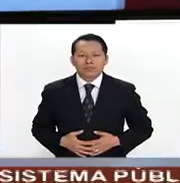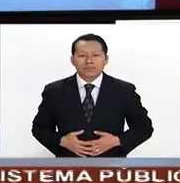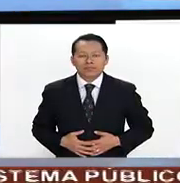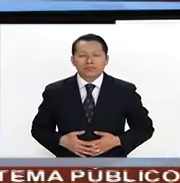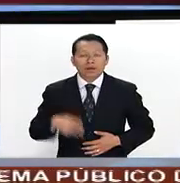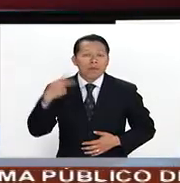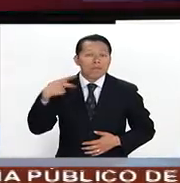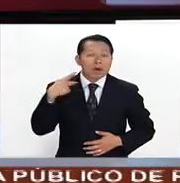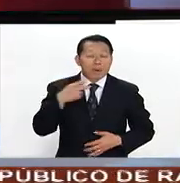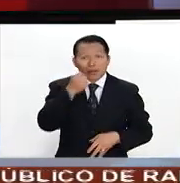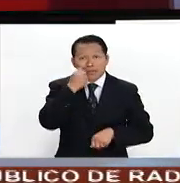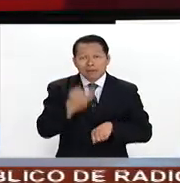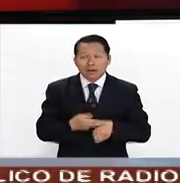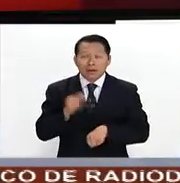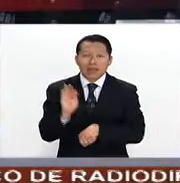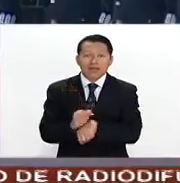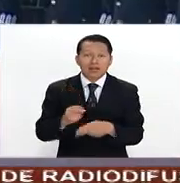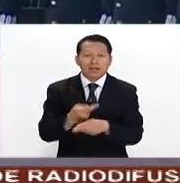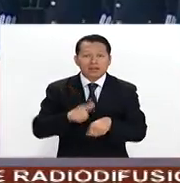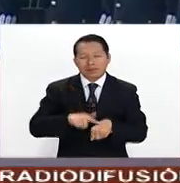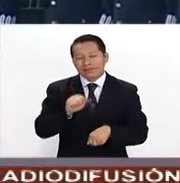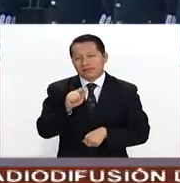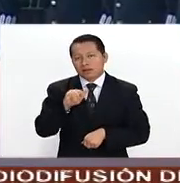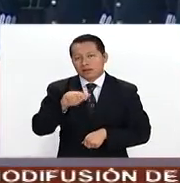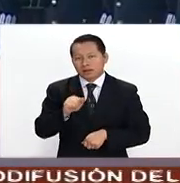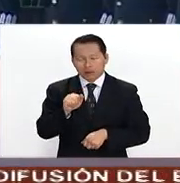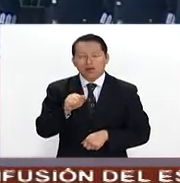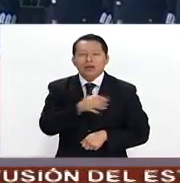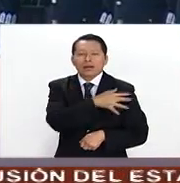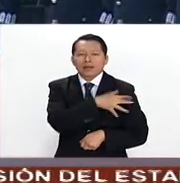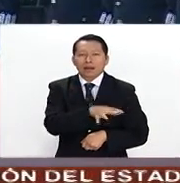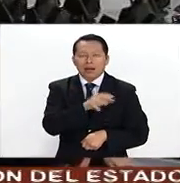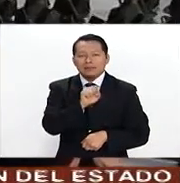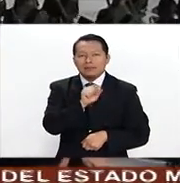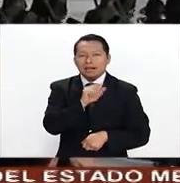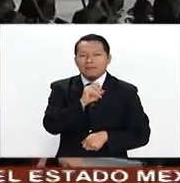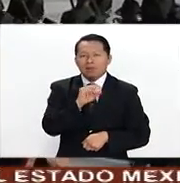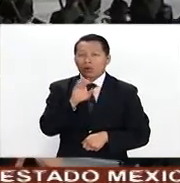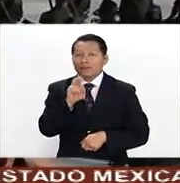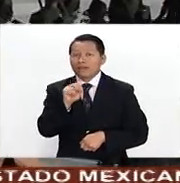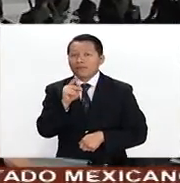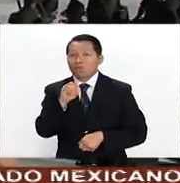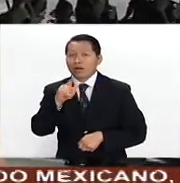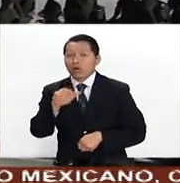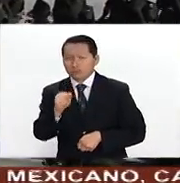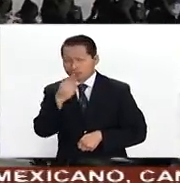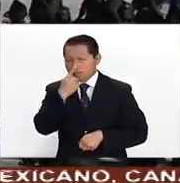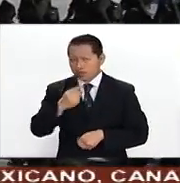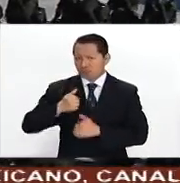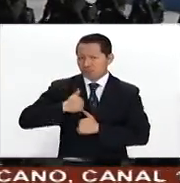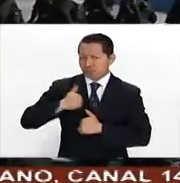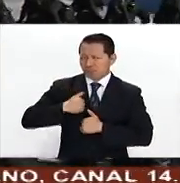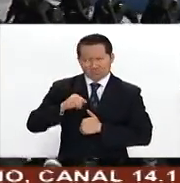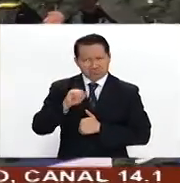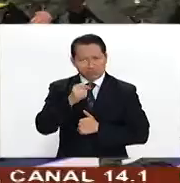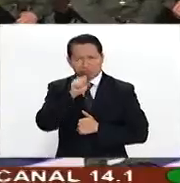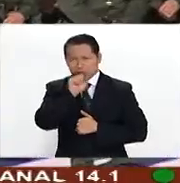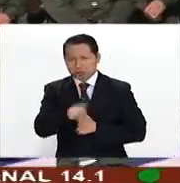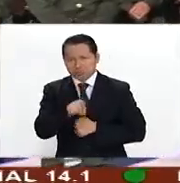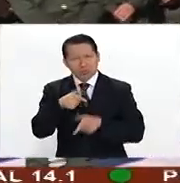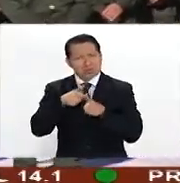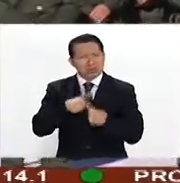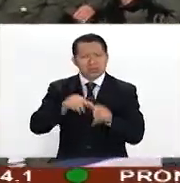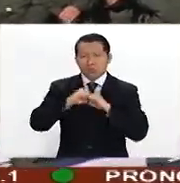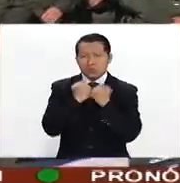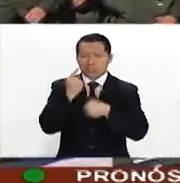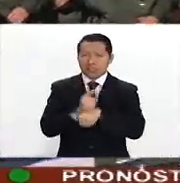En Puebla, el secretario de la Defensa Nacional, el general Salvador Cienfuegos Cepeda, reiteró el compromiso de las Fuerzas Armadas con la sociedad y aseguró que